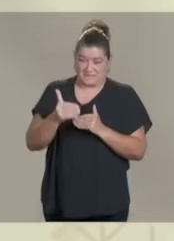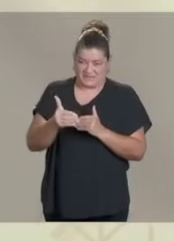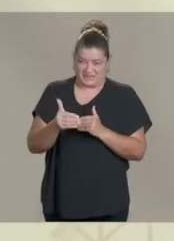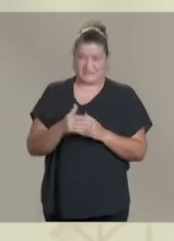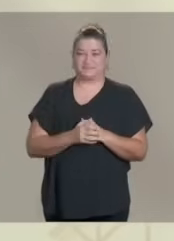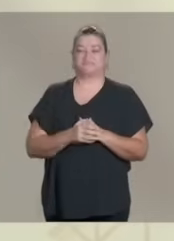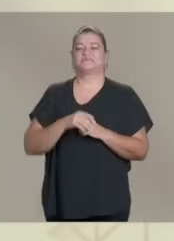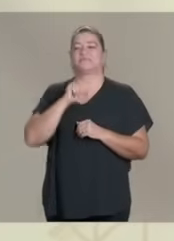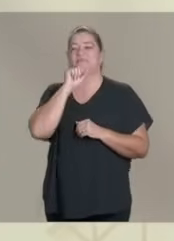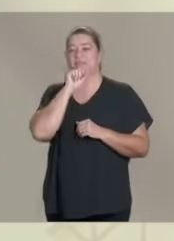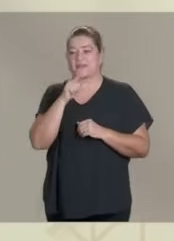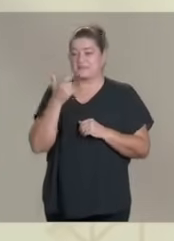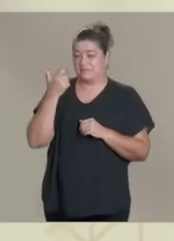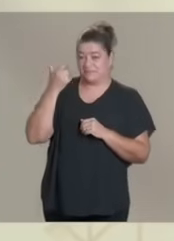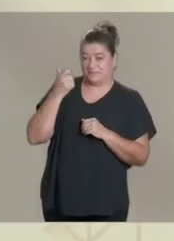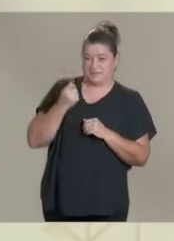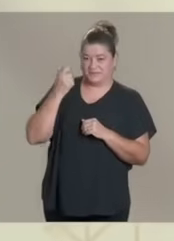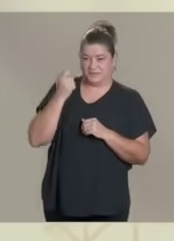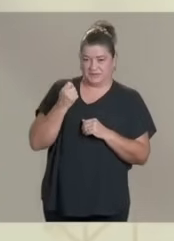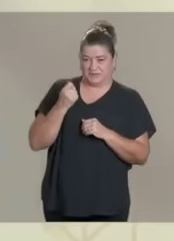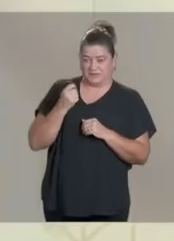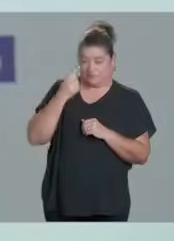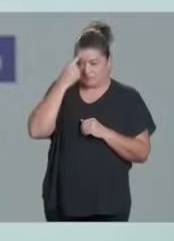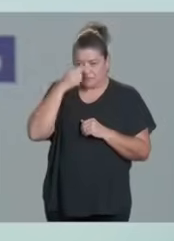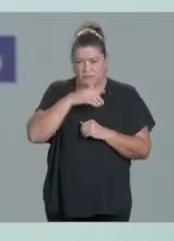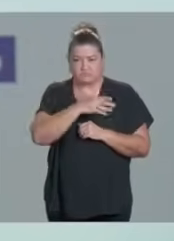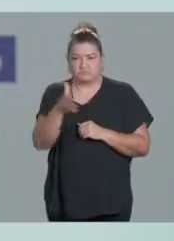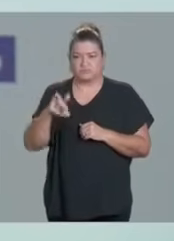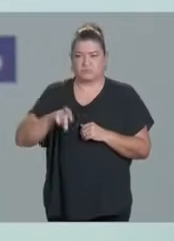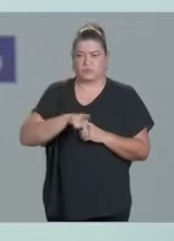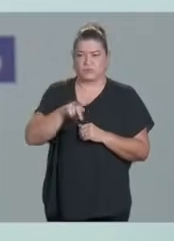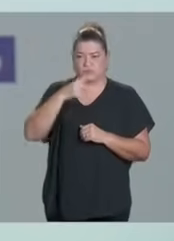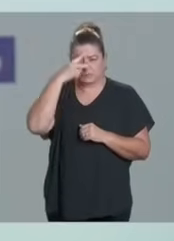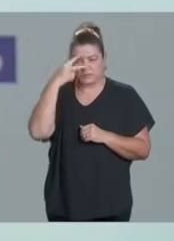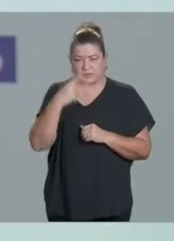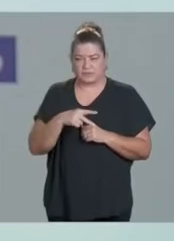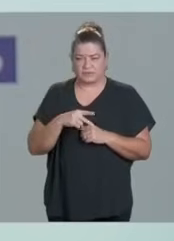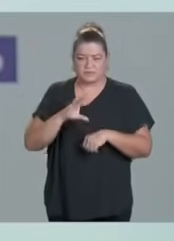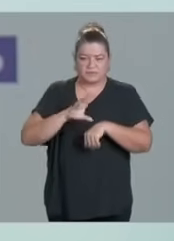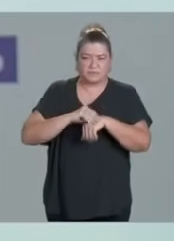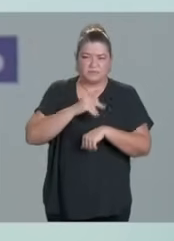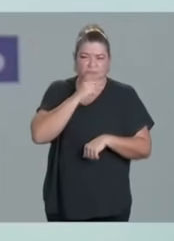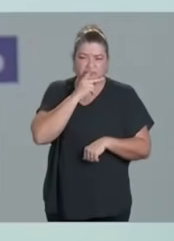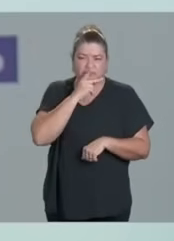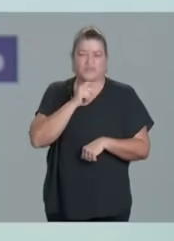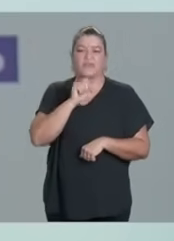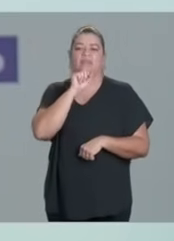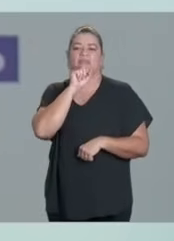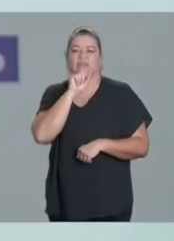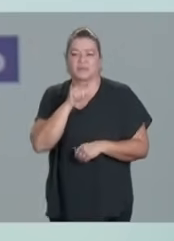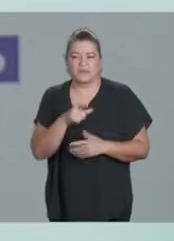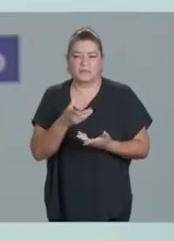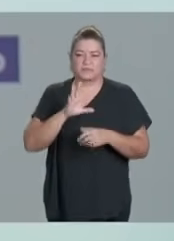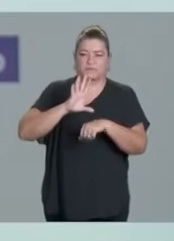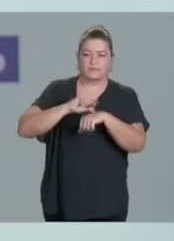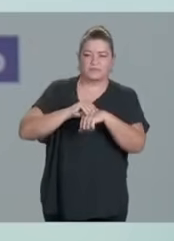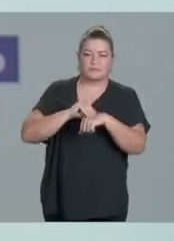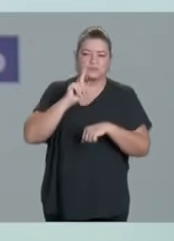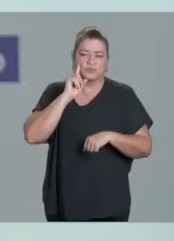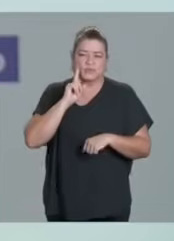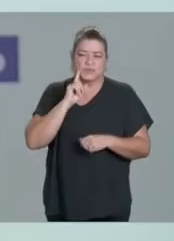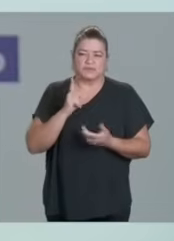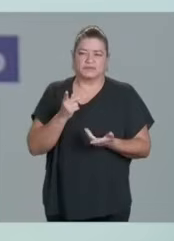rural digna, las licencias de paternidad, las licencias menstruales, justamente por la primera pregunta, para igualar las oportunidades, vacaciones